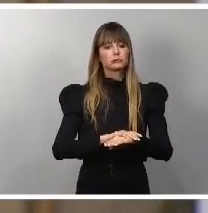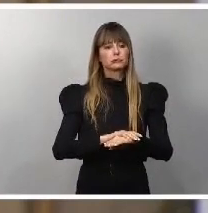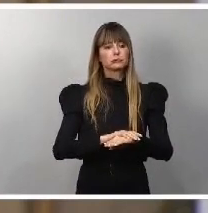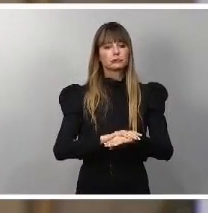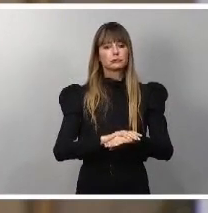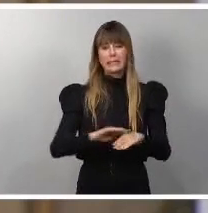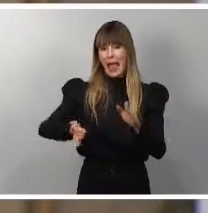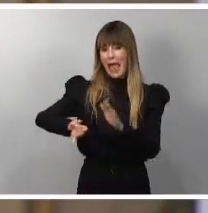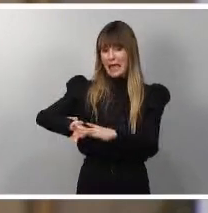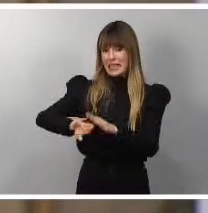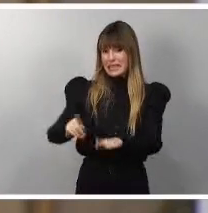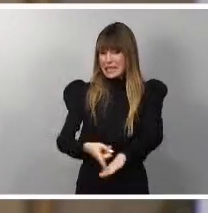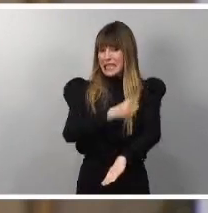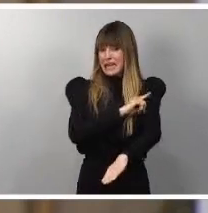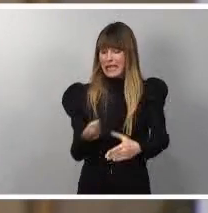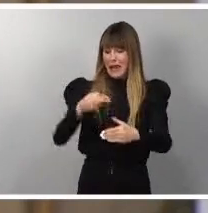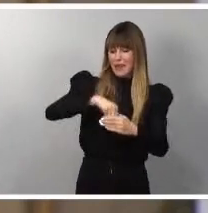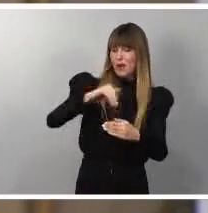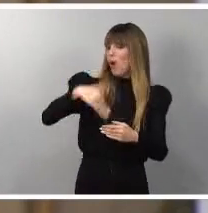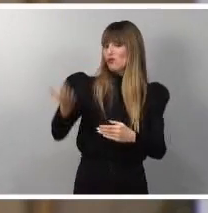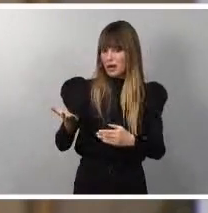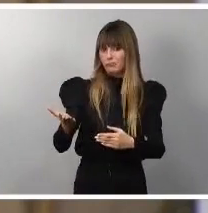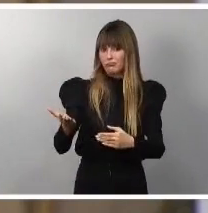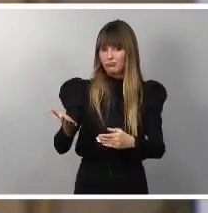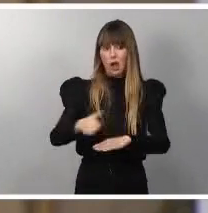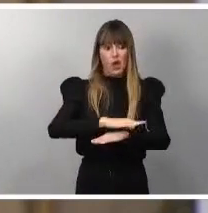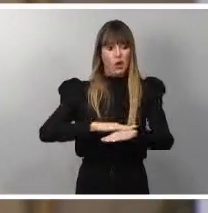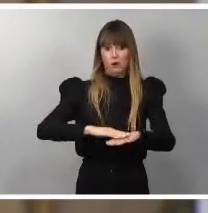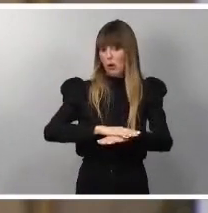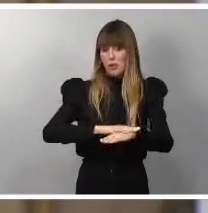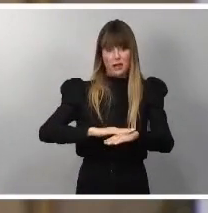ultraderecha dentro o fuera, gobiernan como si gobernara la ultraderecha.